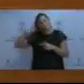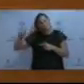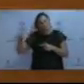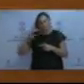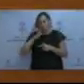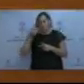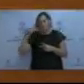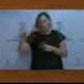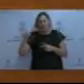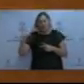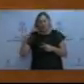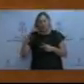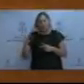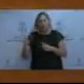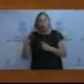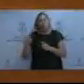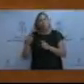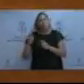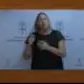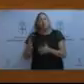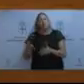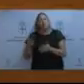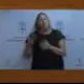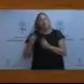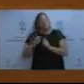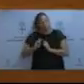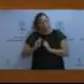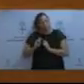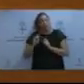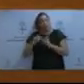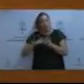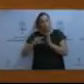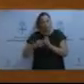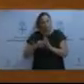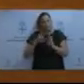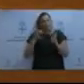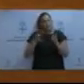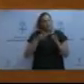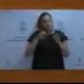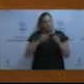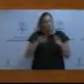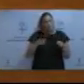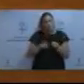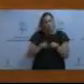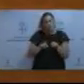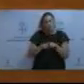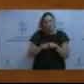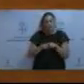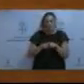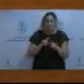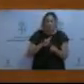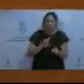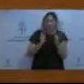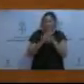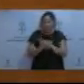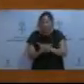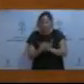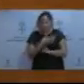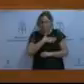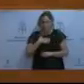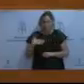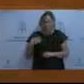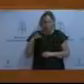sistema. No olvide que en realidad el sistema debería estar al servicio de los individuos y nunca al revés, que es lo que parece que usted quiere escuchando su intervención.